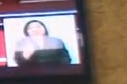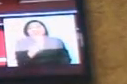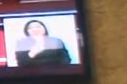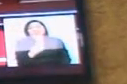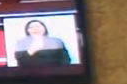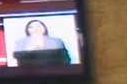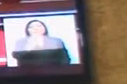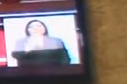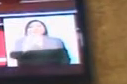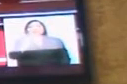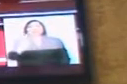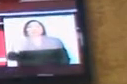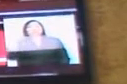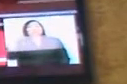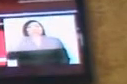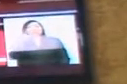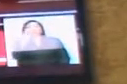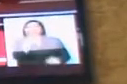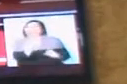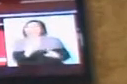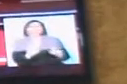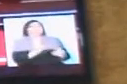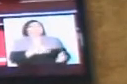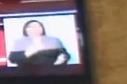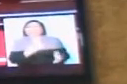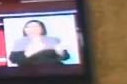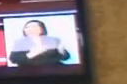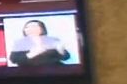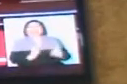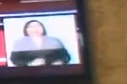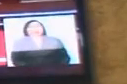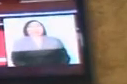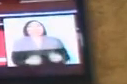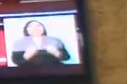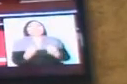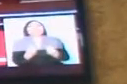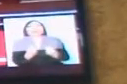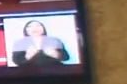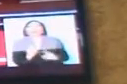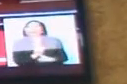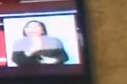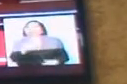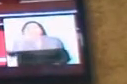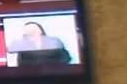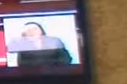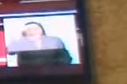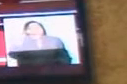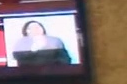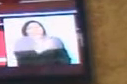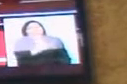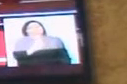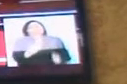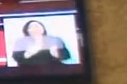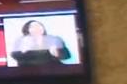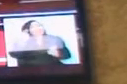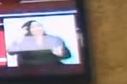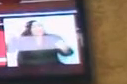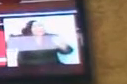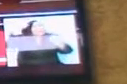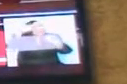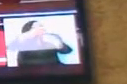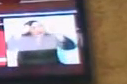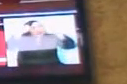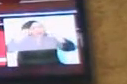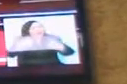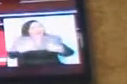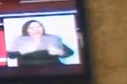los 32 millones de peruanos no puede esperar. Porque no debemos olvidar que nuestra mayor meta es